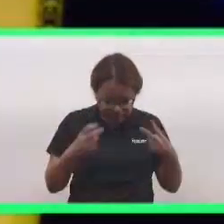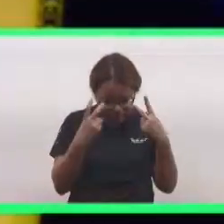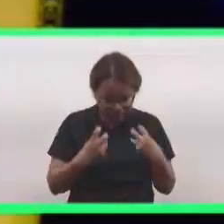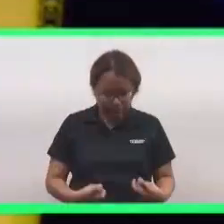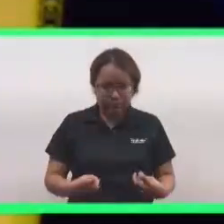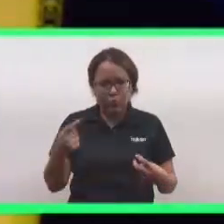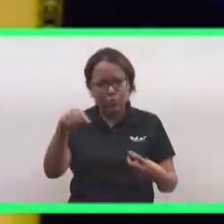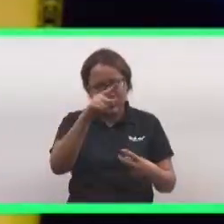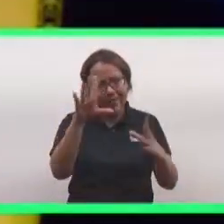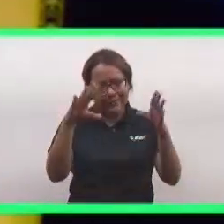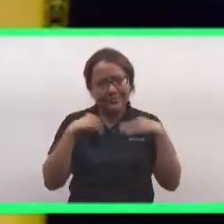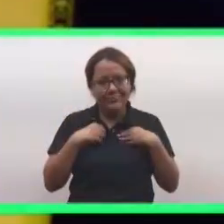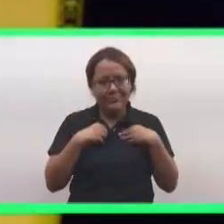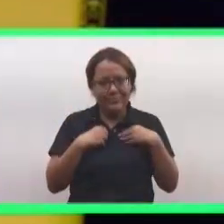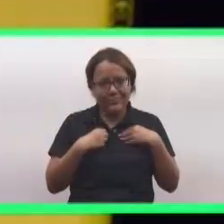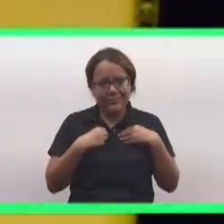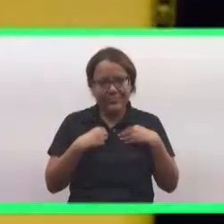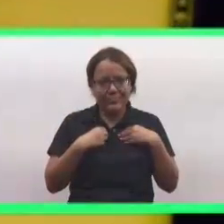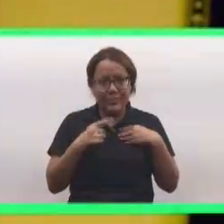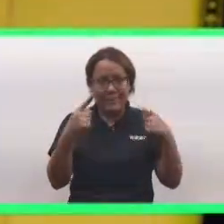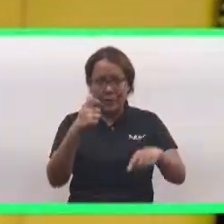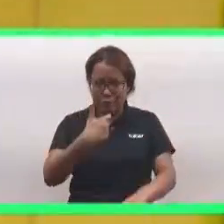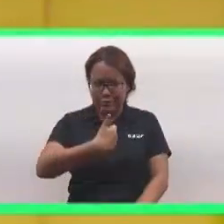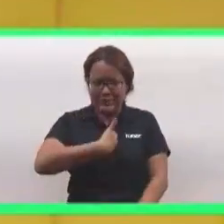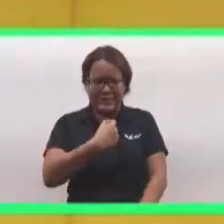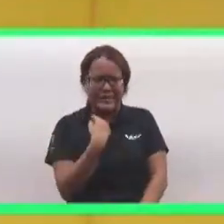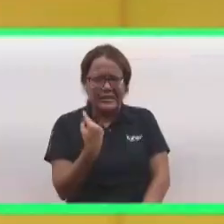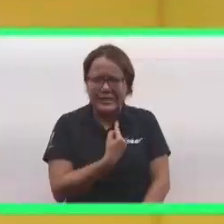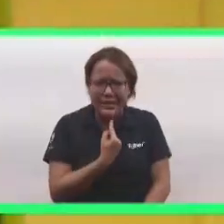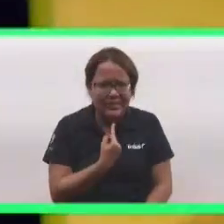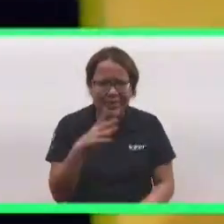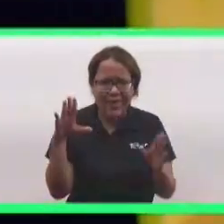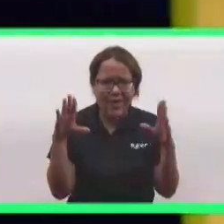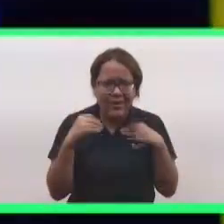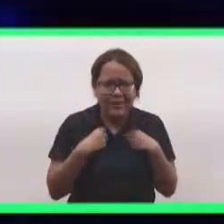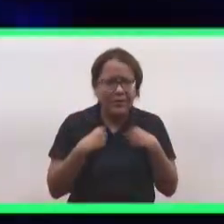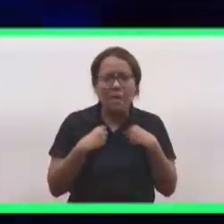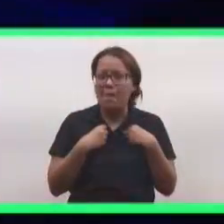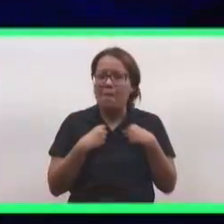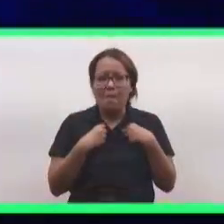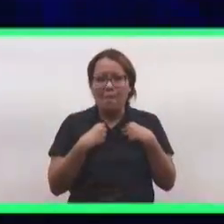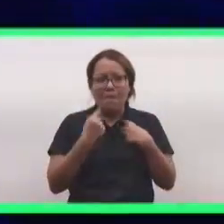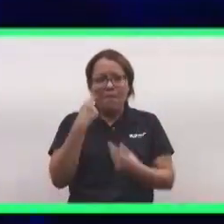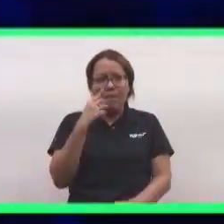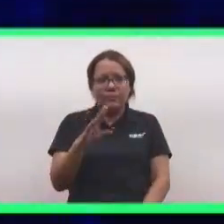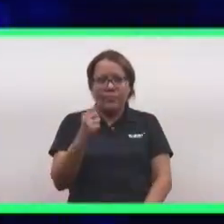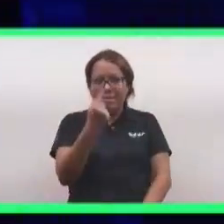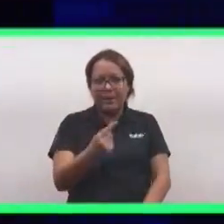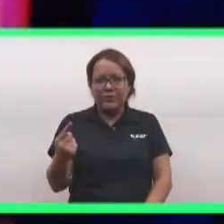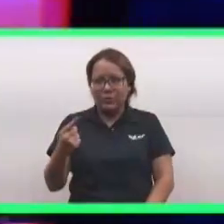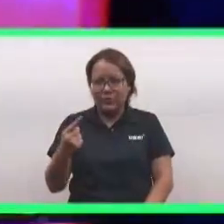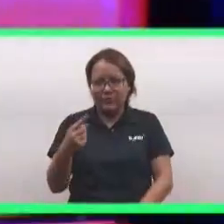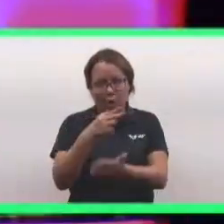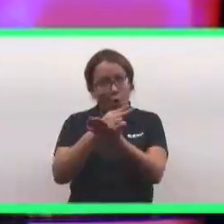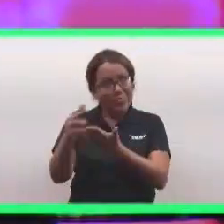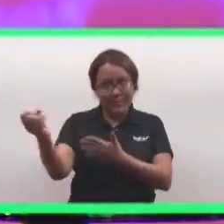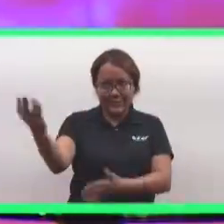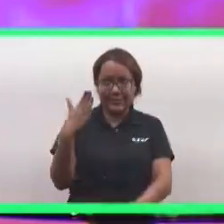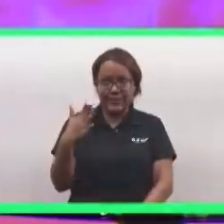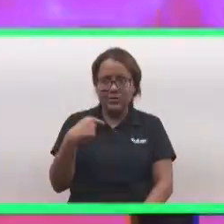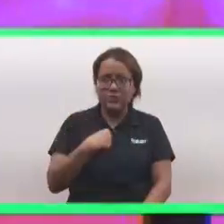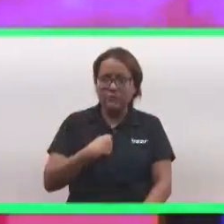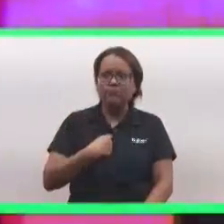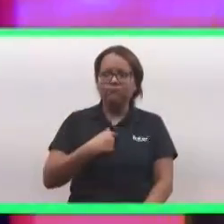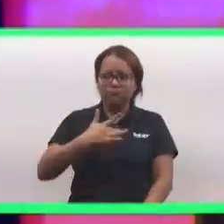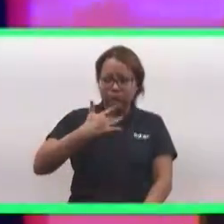Reconozca. Pero eso no lo va a poder hacer solo. Cada vez que una persona nos dice una verdad, nos ofende. Por más humildes que nos